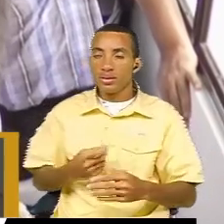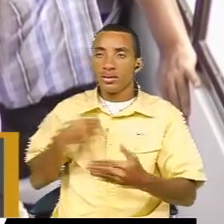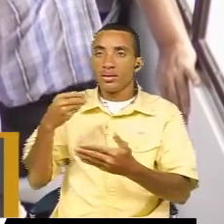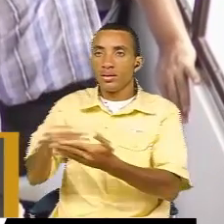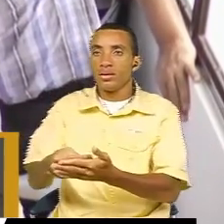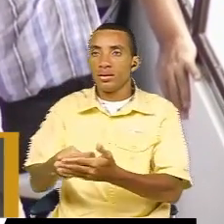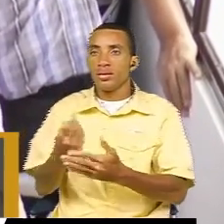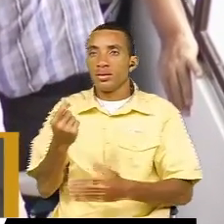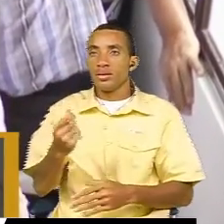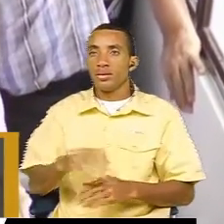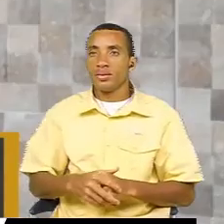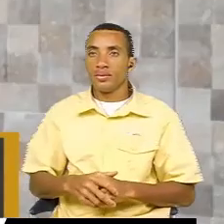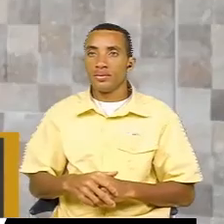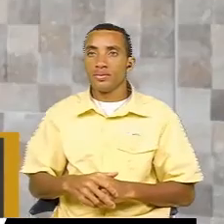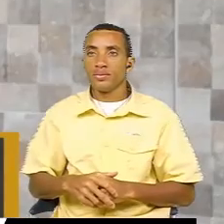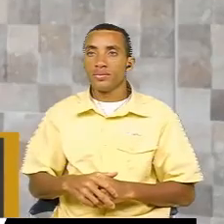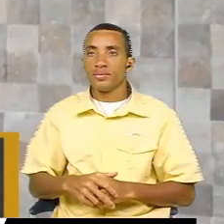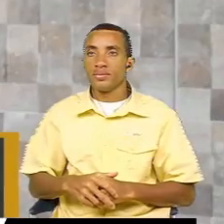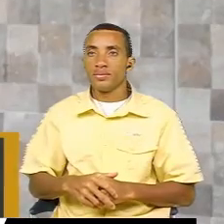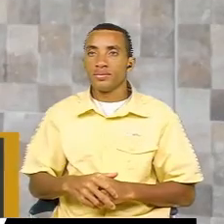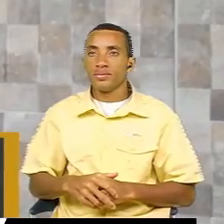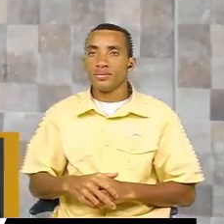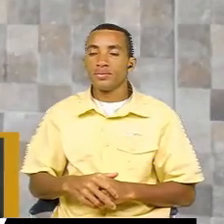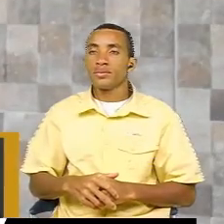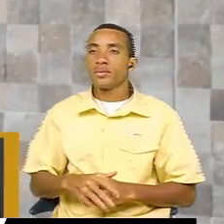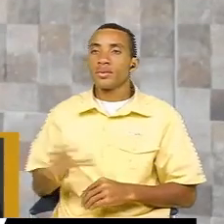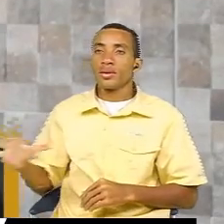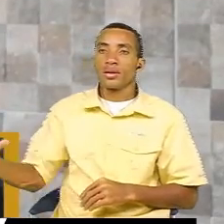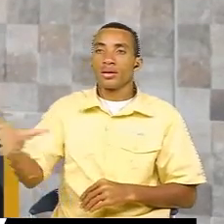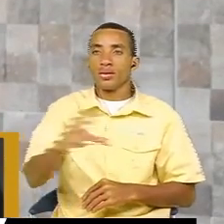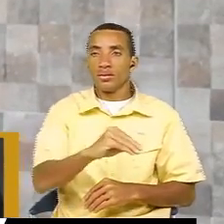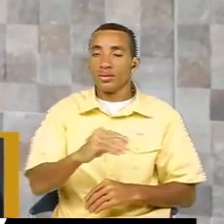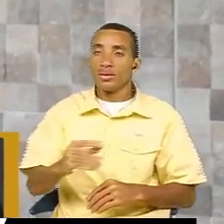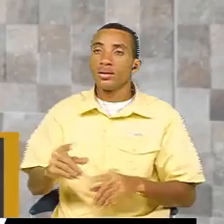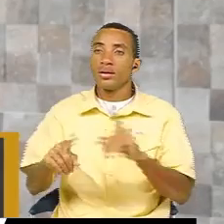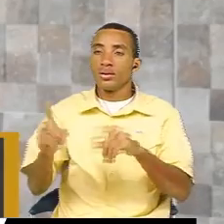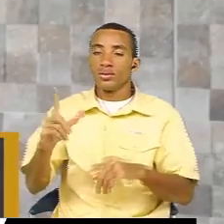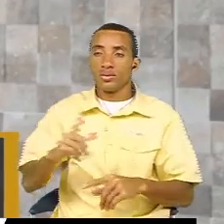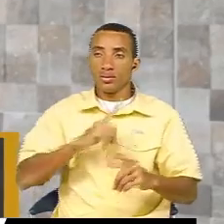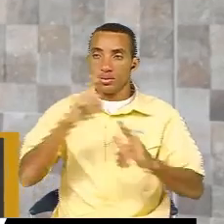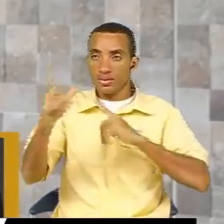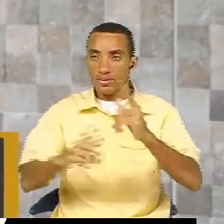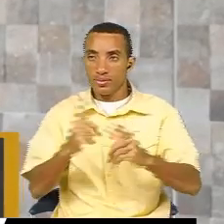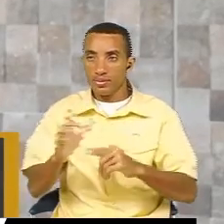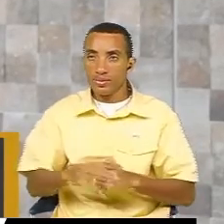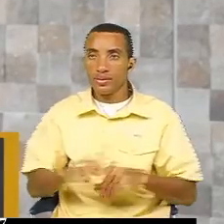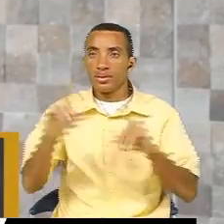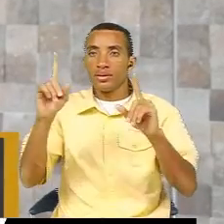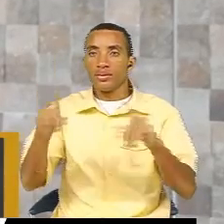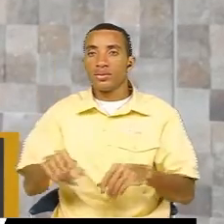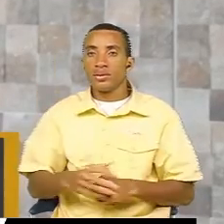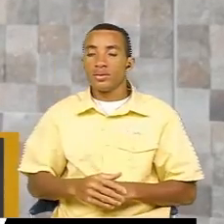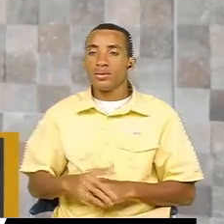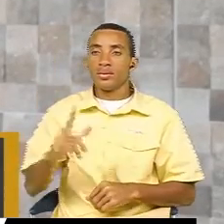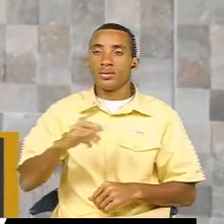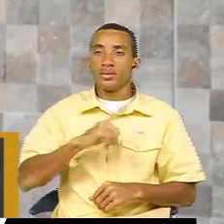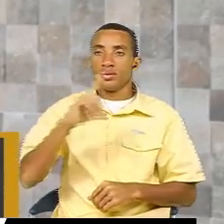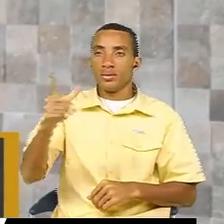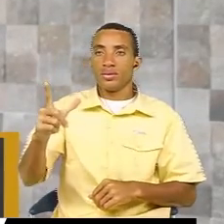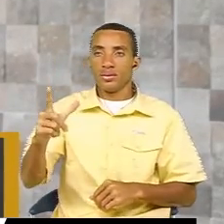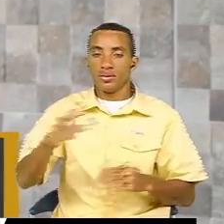Halker Gutiérrez. Obviamente, claro, eso va a entusiasmar no solamente a los ediles, sino a aquellos que lideran, aquellos líderes que ejercen liderazgo en sus